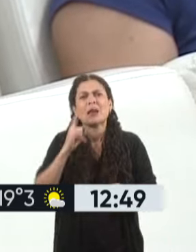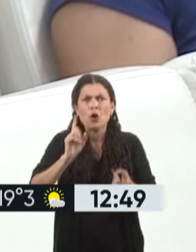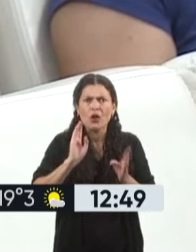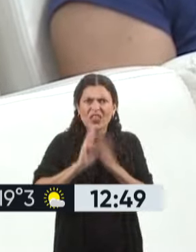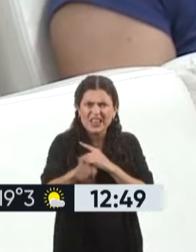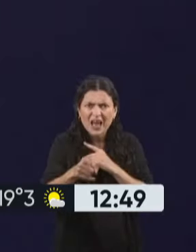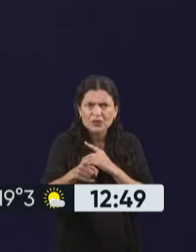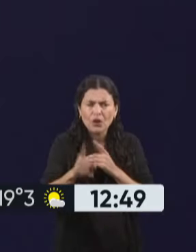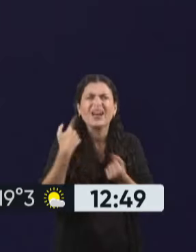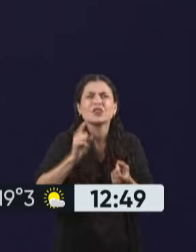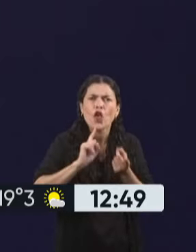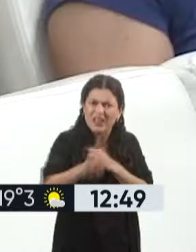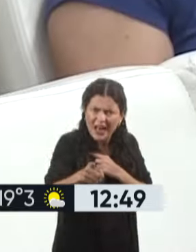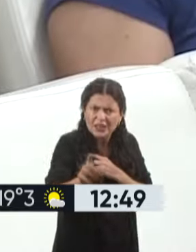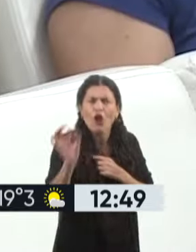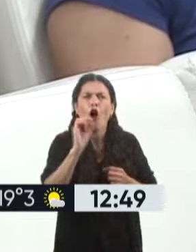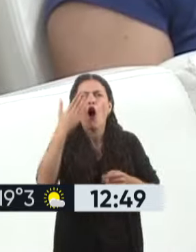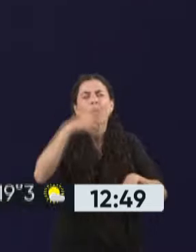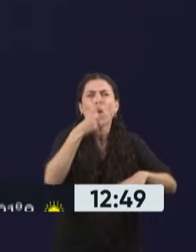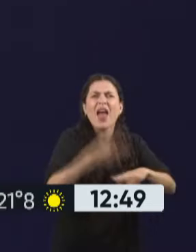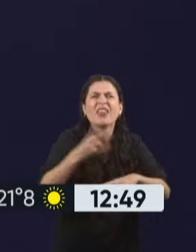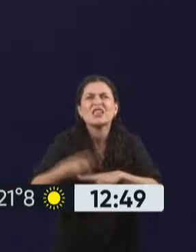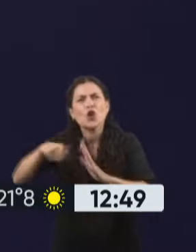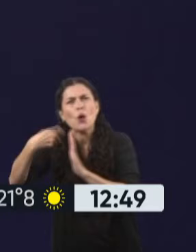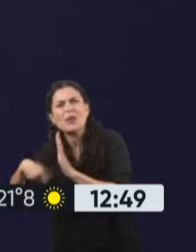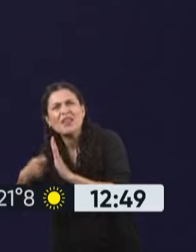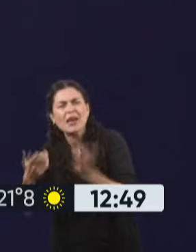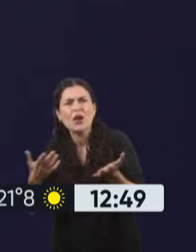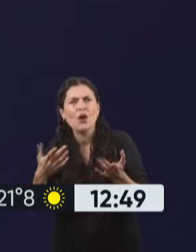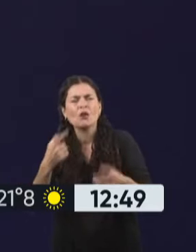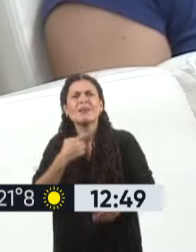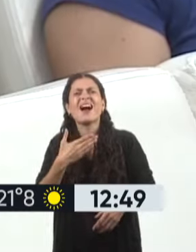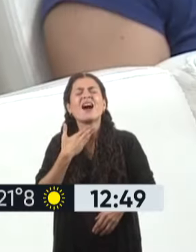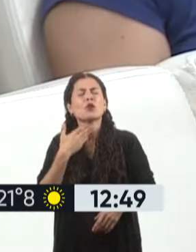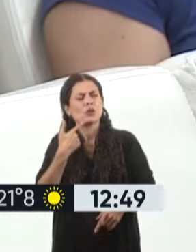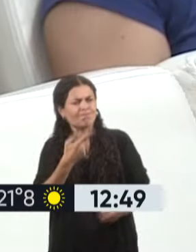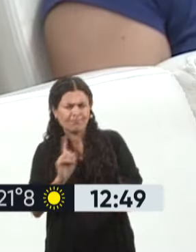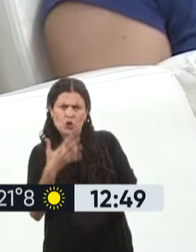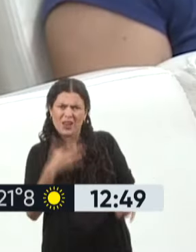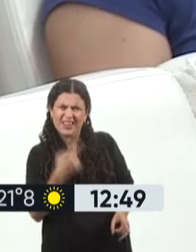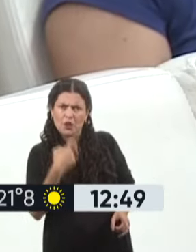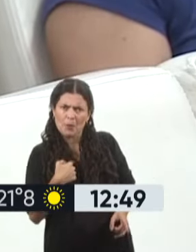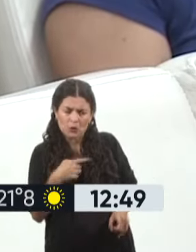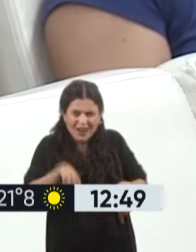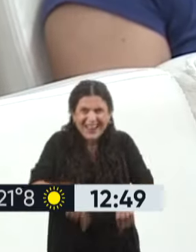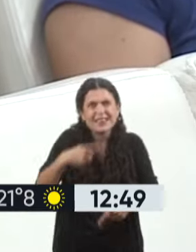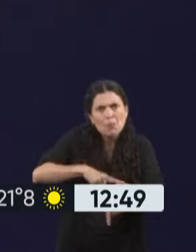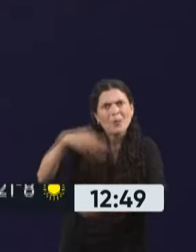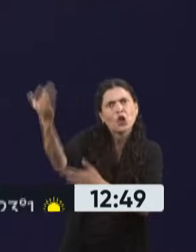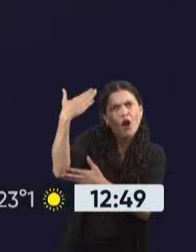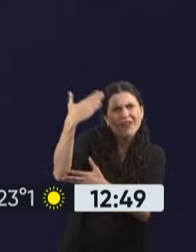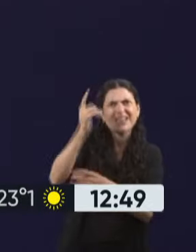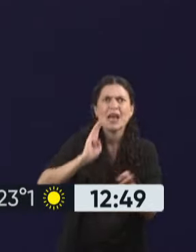se edita esto? ¿Cómo? ¿Vamos en vivo o se edita esta conferencia? No te entiendo qué me estás diciendo. Si se vamos en vivo o se edita esta conferencia.